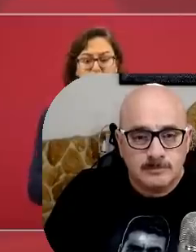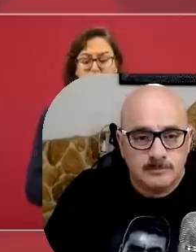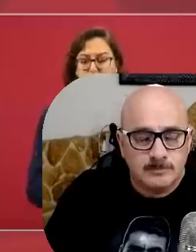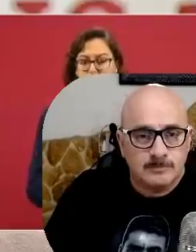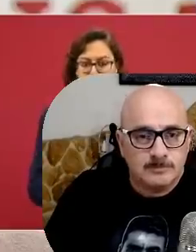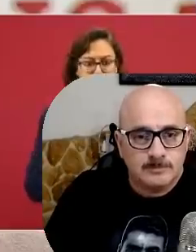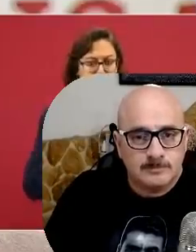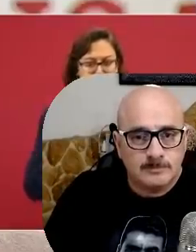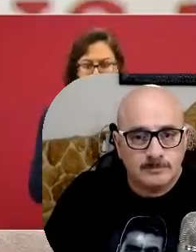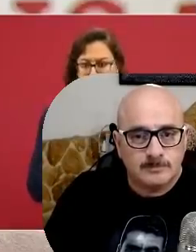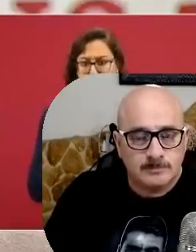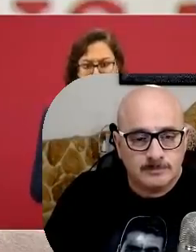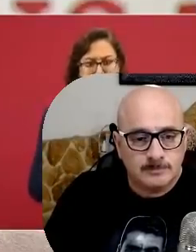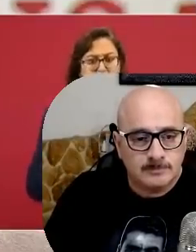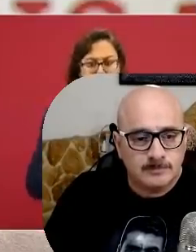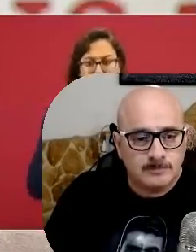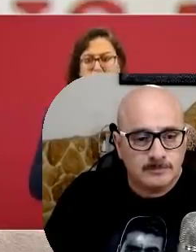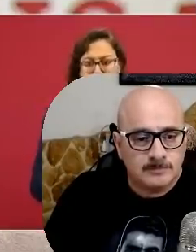de no